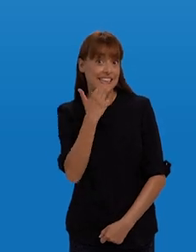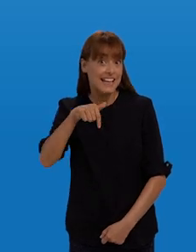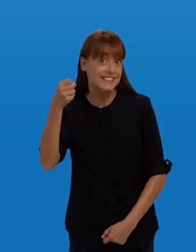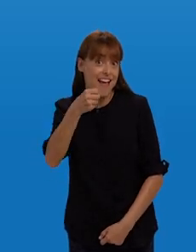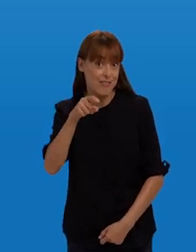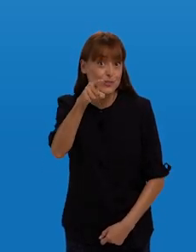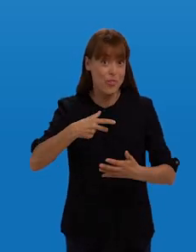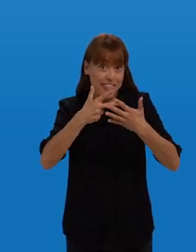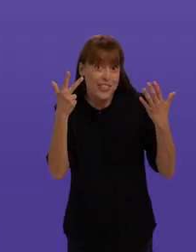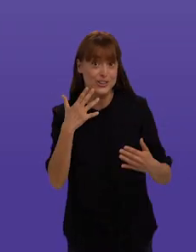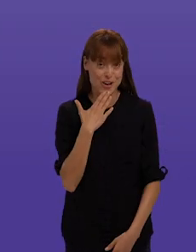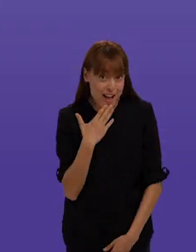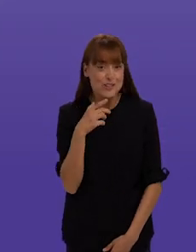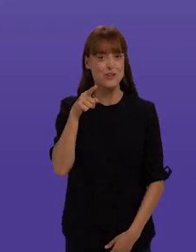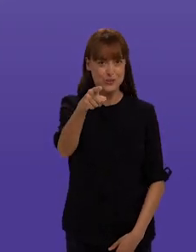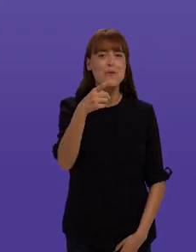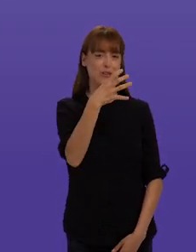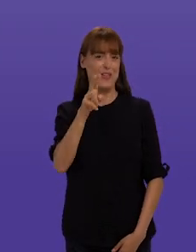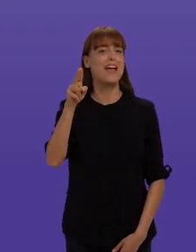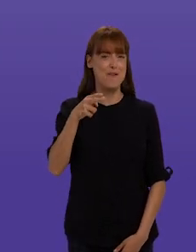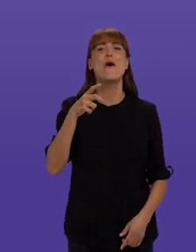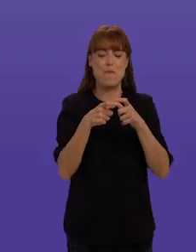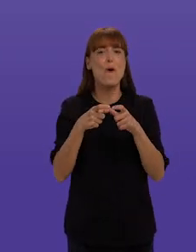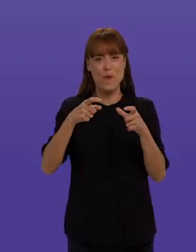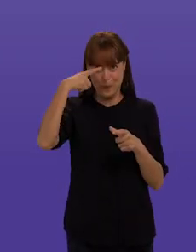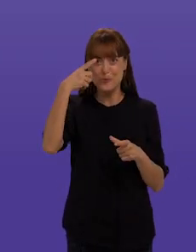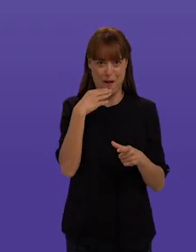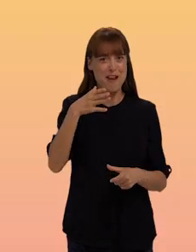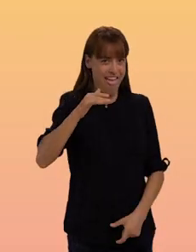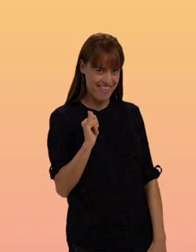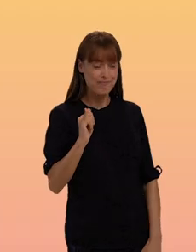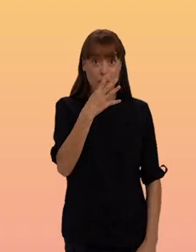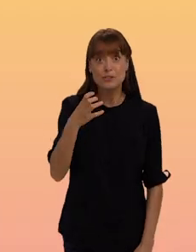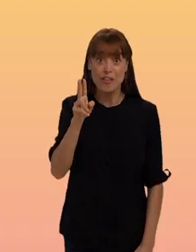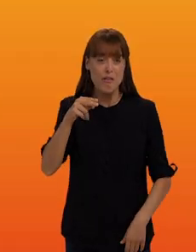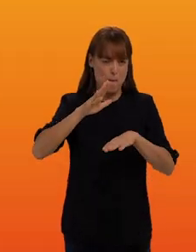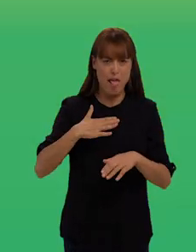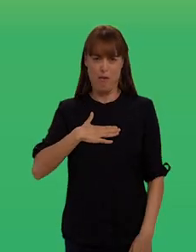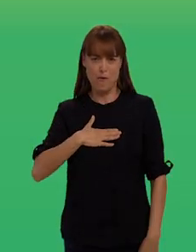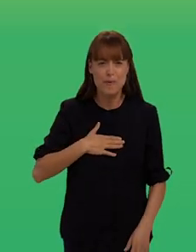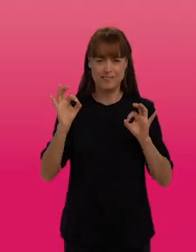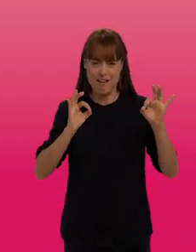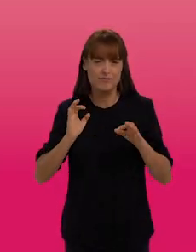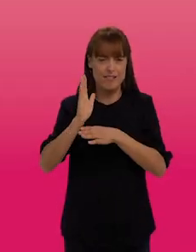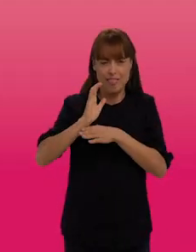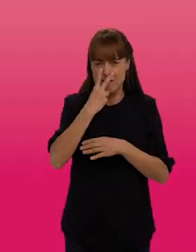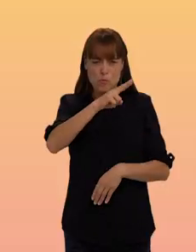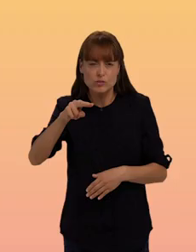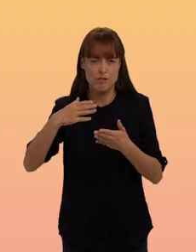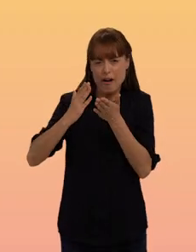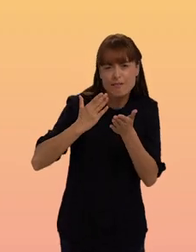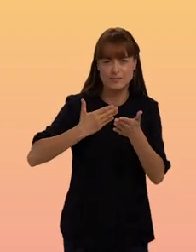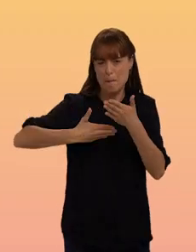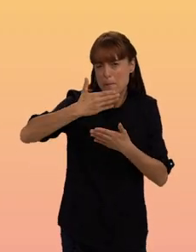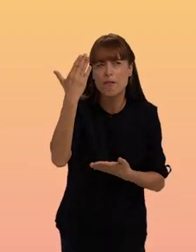Si enguany fas 18 años, tences los 400 euros del Bocultura Jove. 400 euros para ópera, teatro, cinema, museos, llibres, premsa,